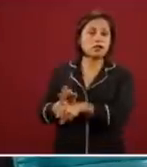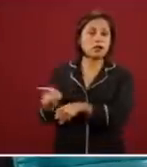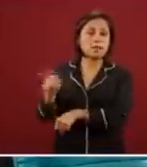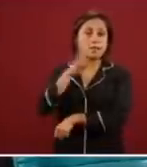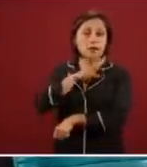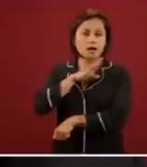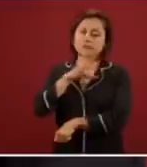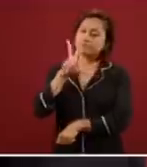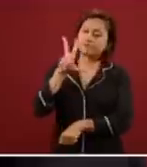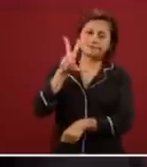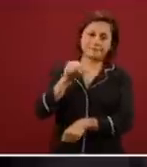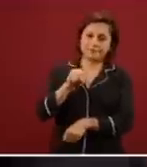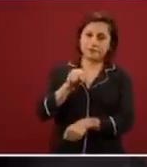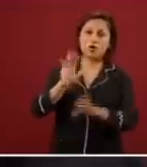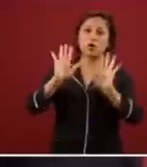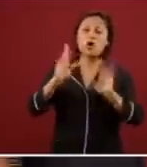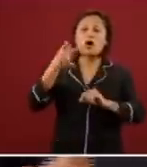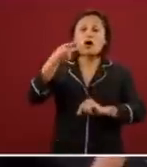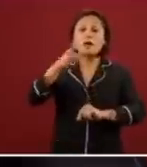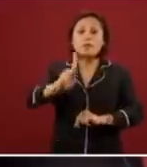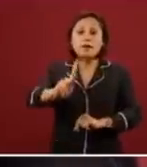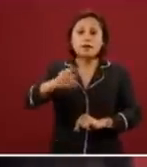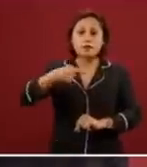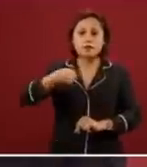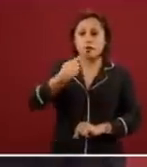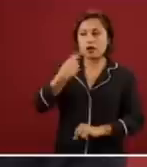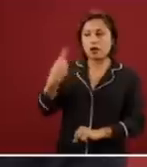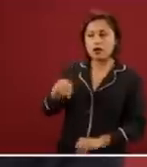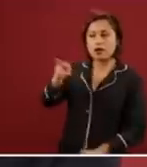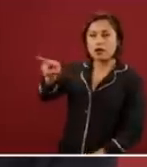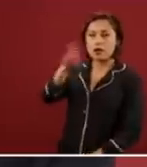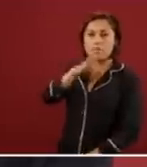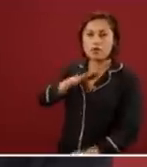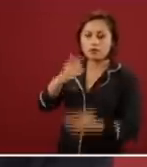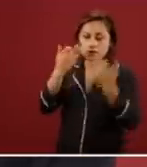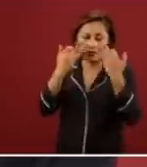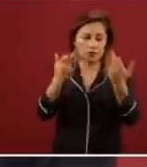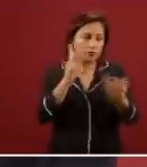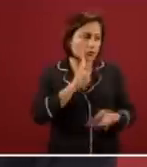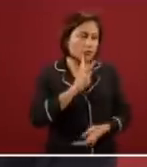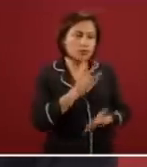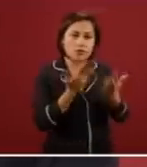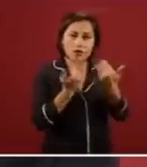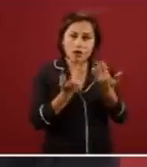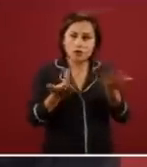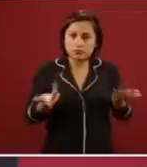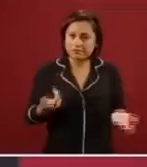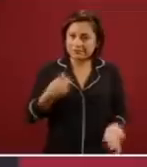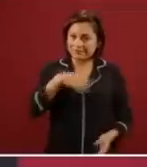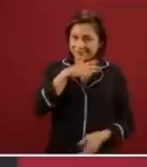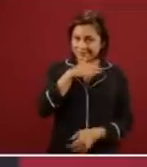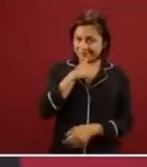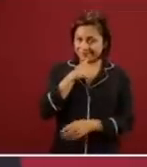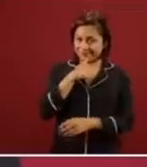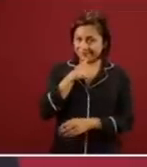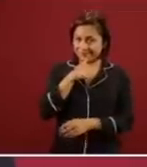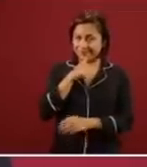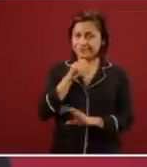sin tener elementos, sin tener pruebas. O sea, no podemos hacer eso. Y hay,